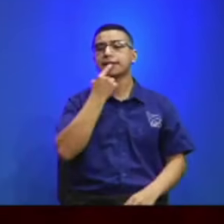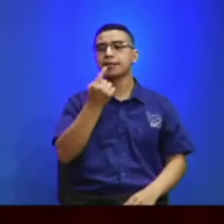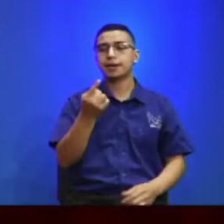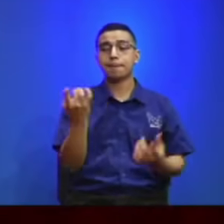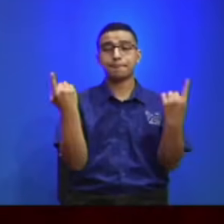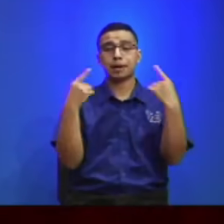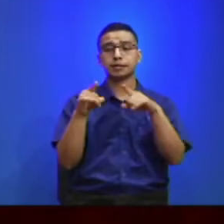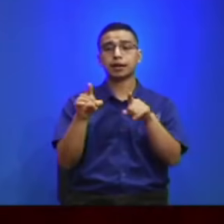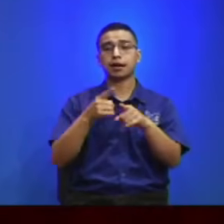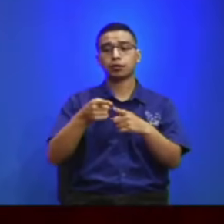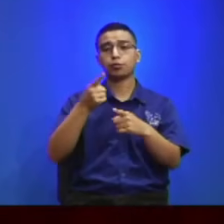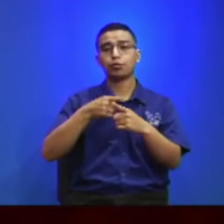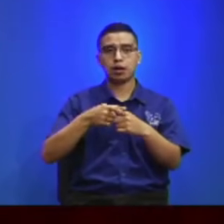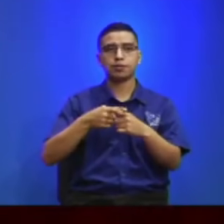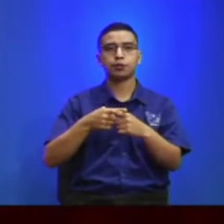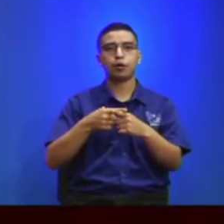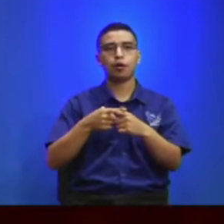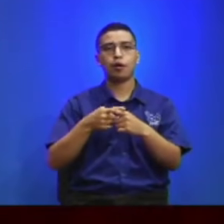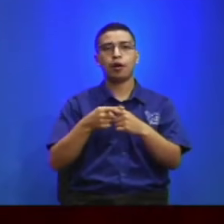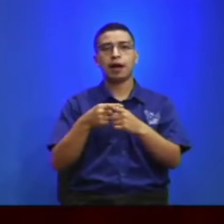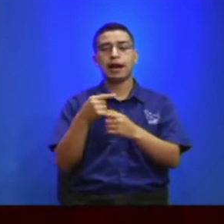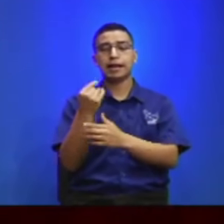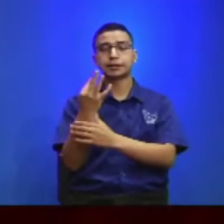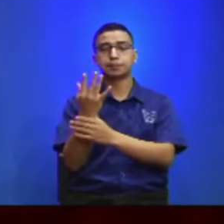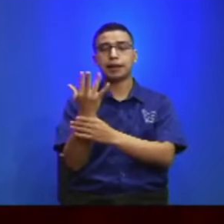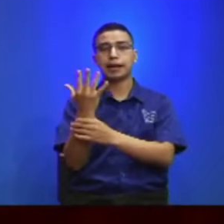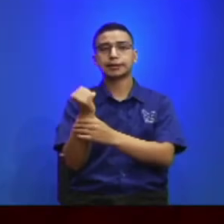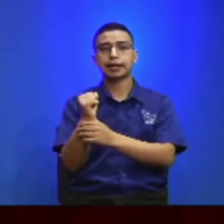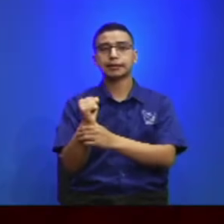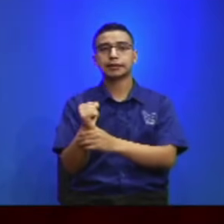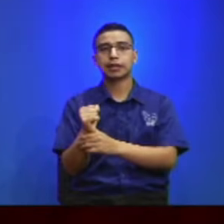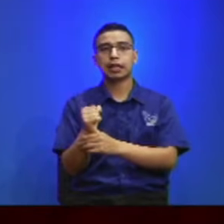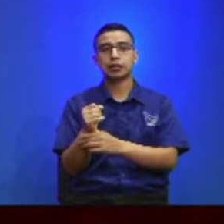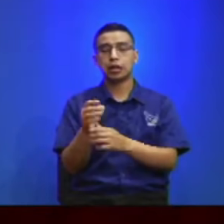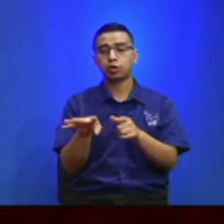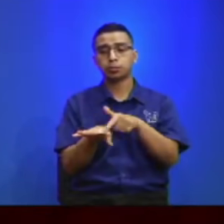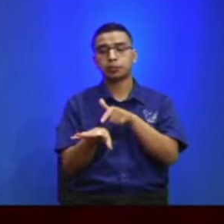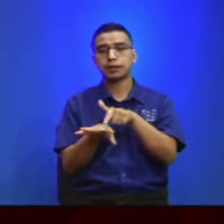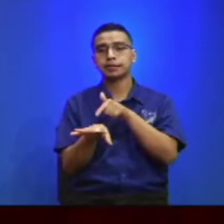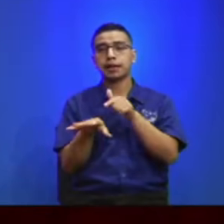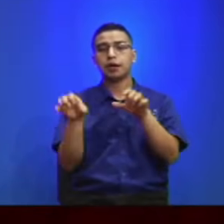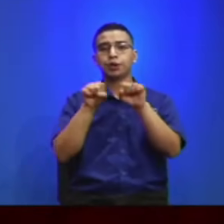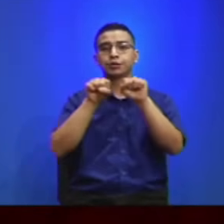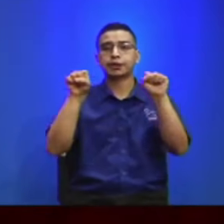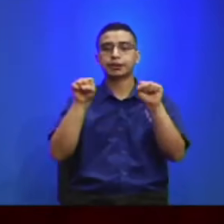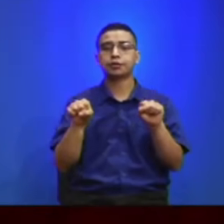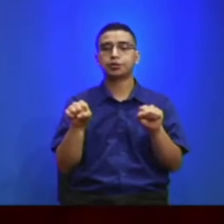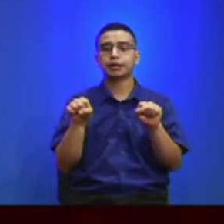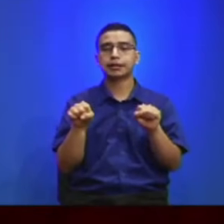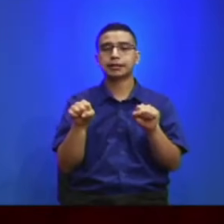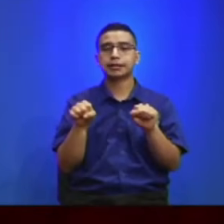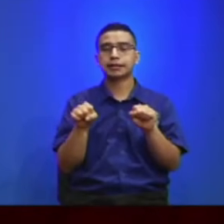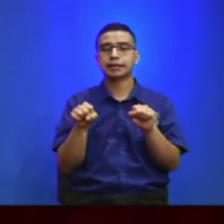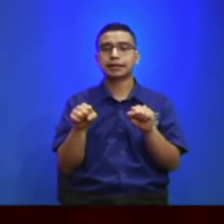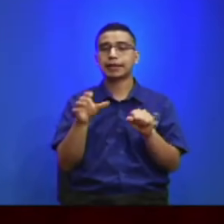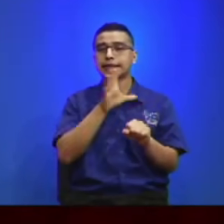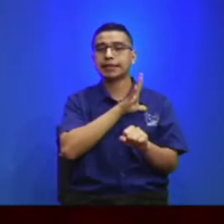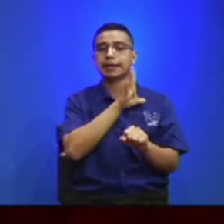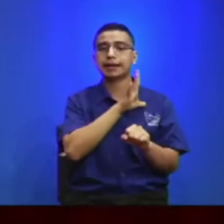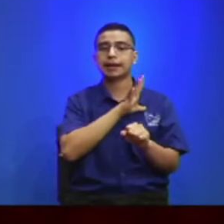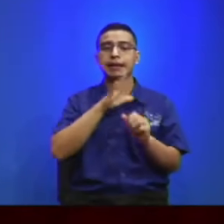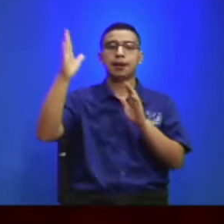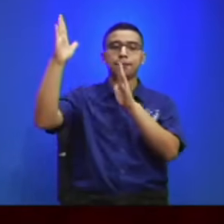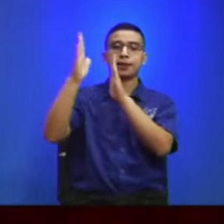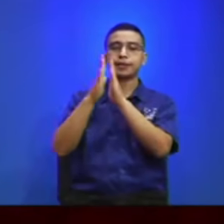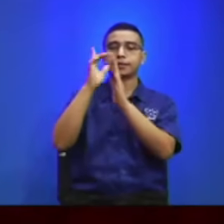que cuando las plantas de los pies de los sacerdotes que llevan el arca del señor el